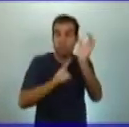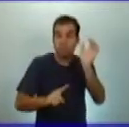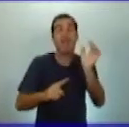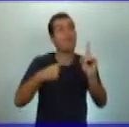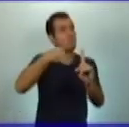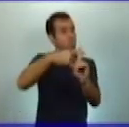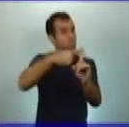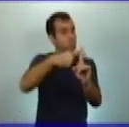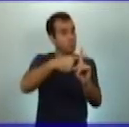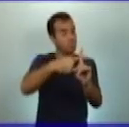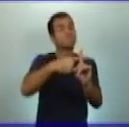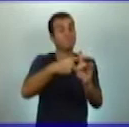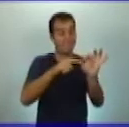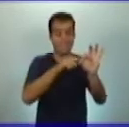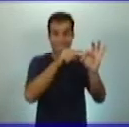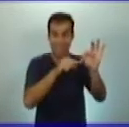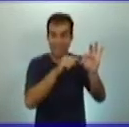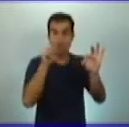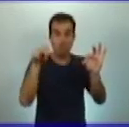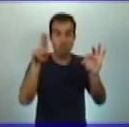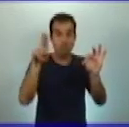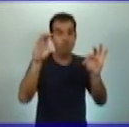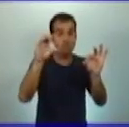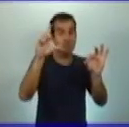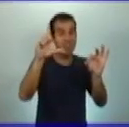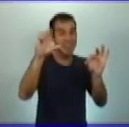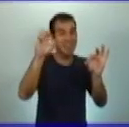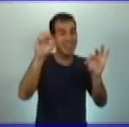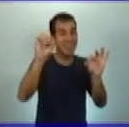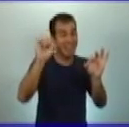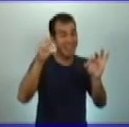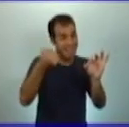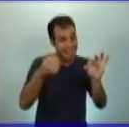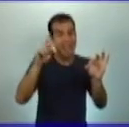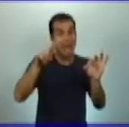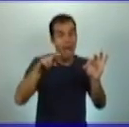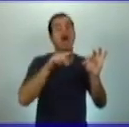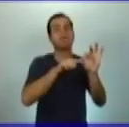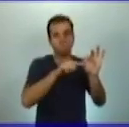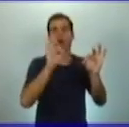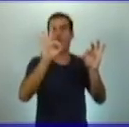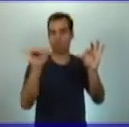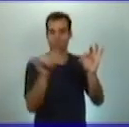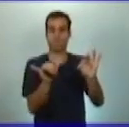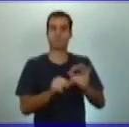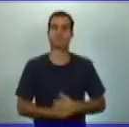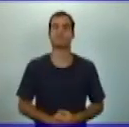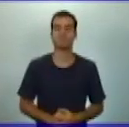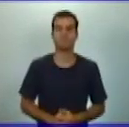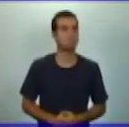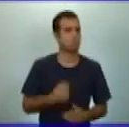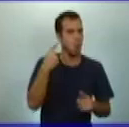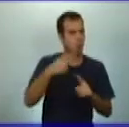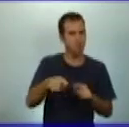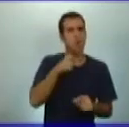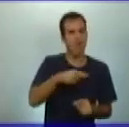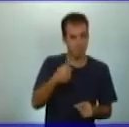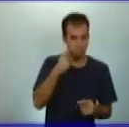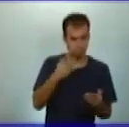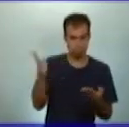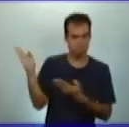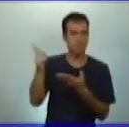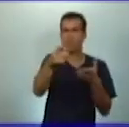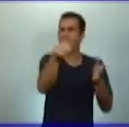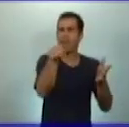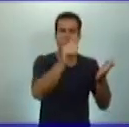carga nuclear de este átomo es 8 más. Pero veamos otro ejemplo que no es necesario que lo copien porque eso aparece en la